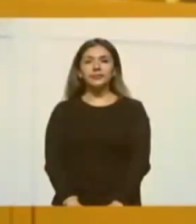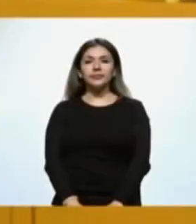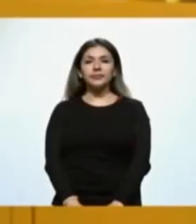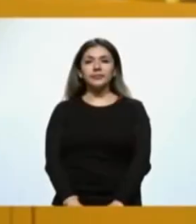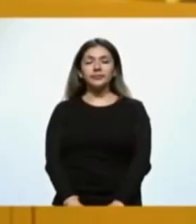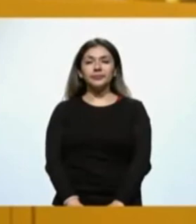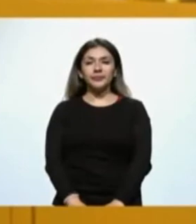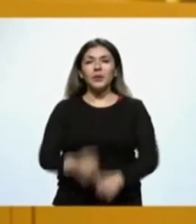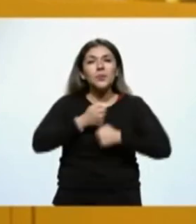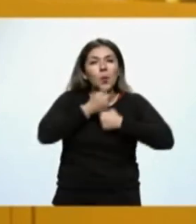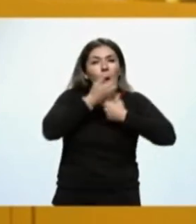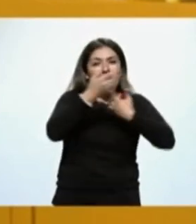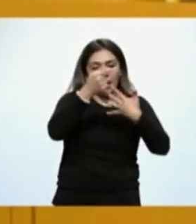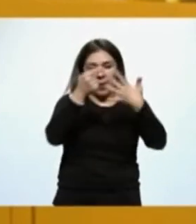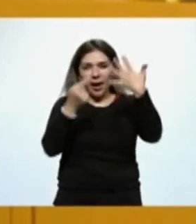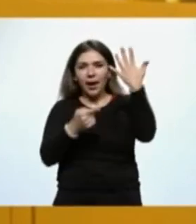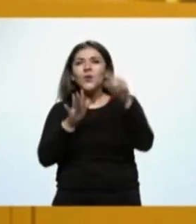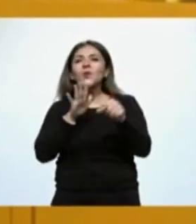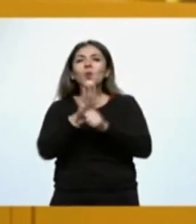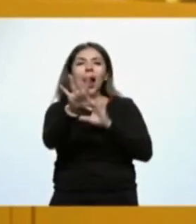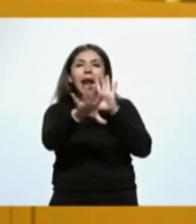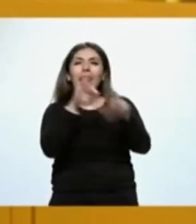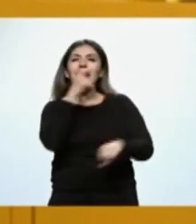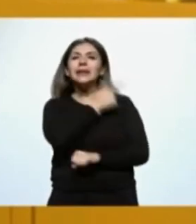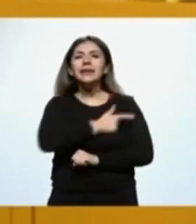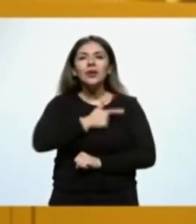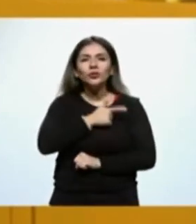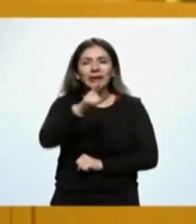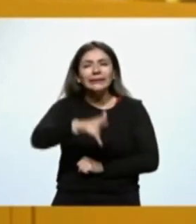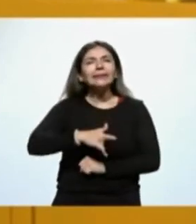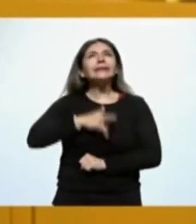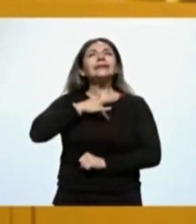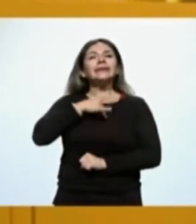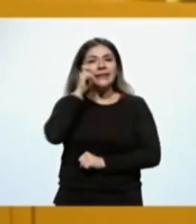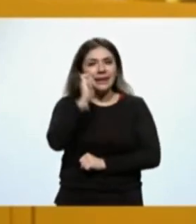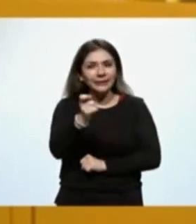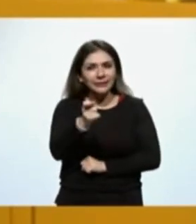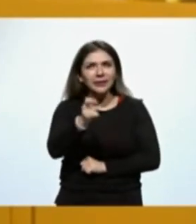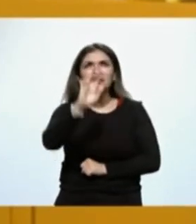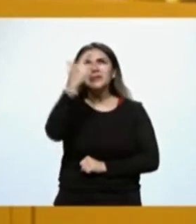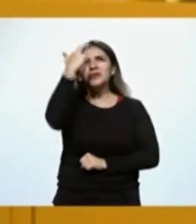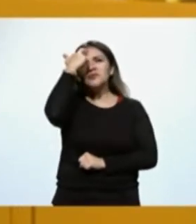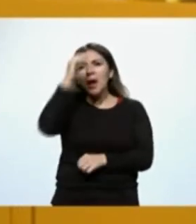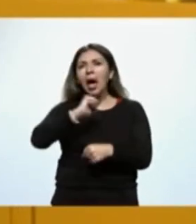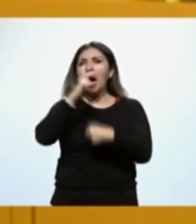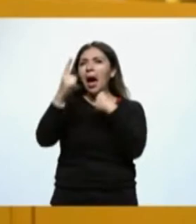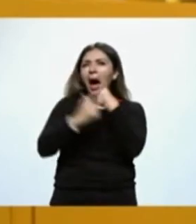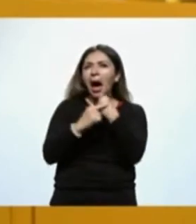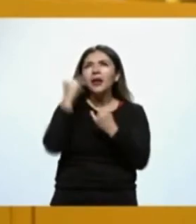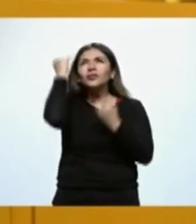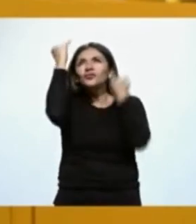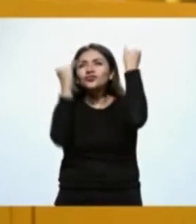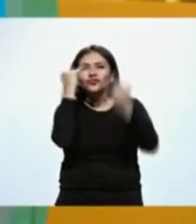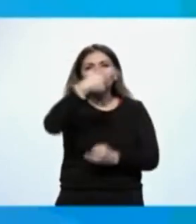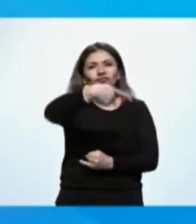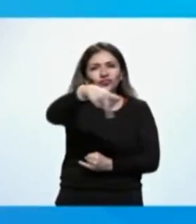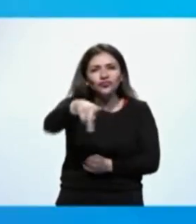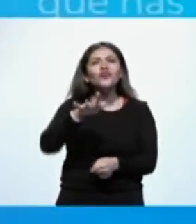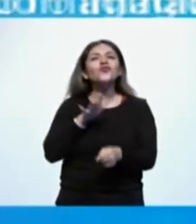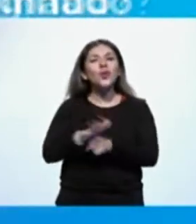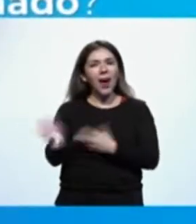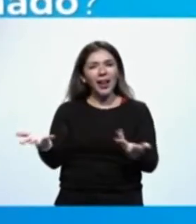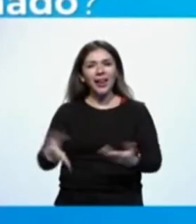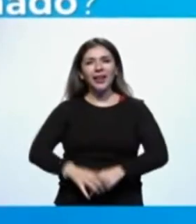De estos poemas, ¿cuál te gustó más? ¿Y qué te hizo sentir? ¿Te hizo recordar algo que has vivido o imaginado?